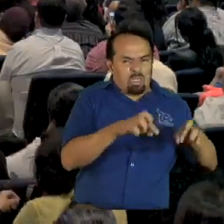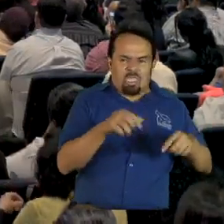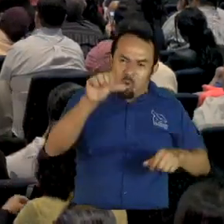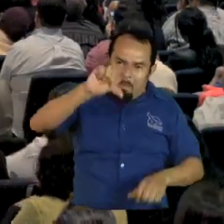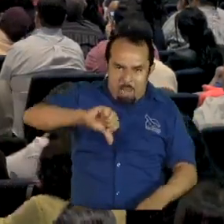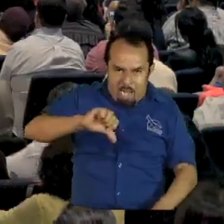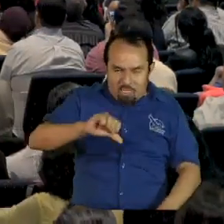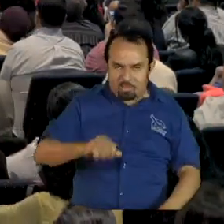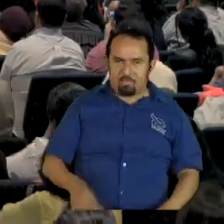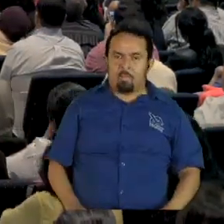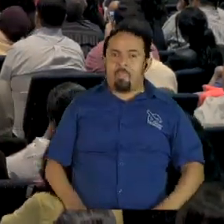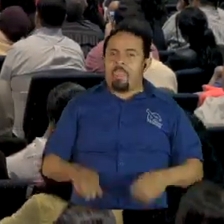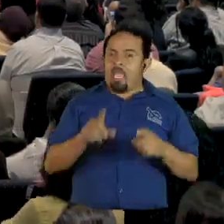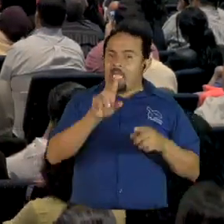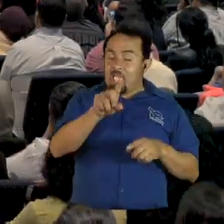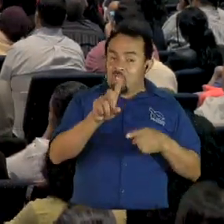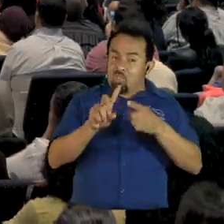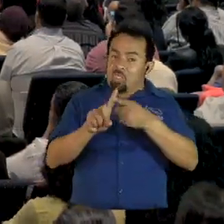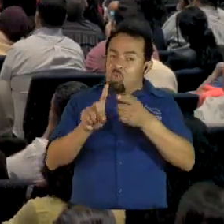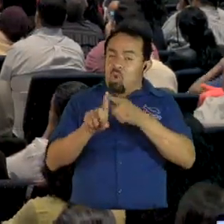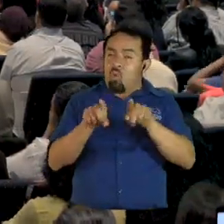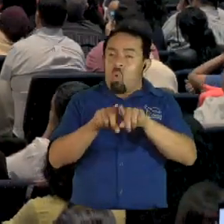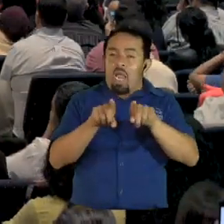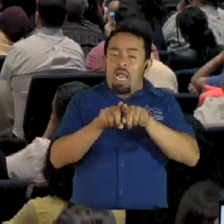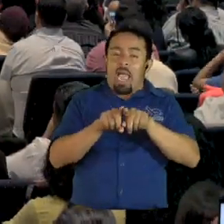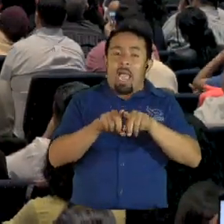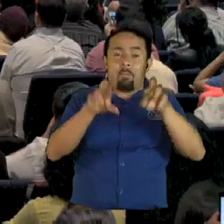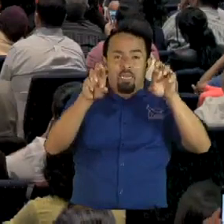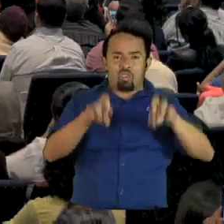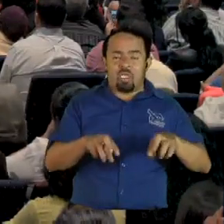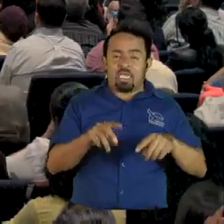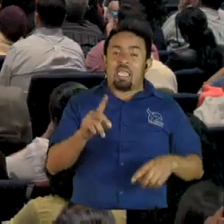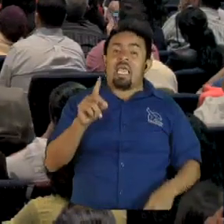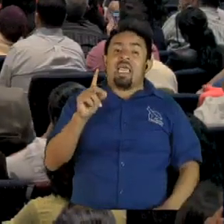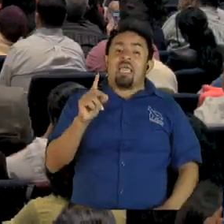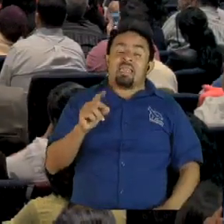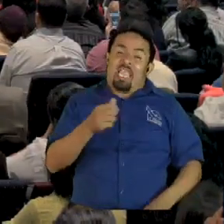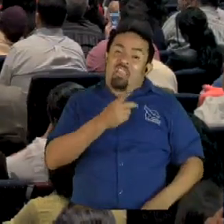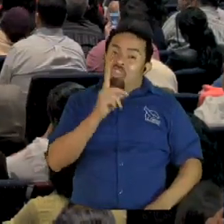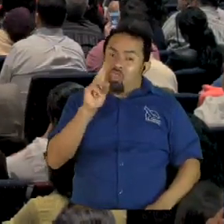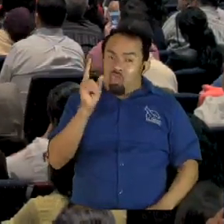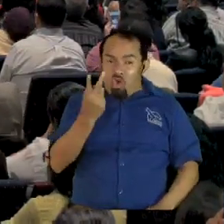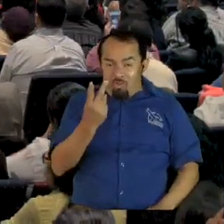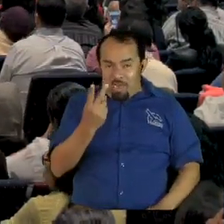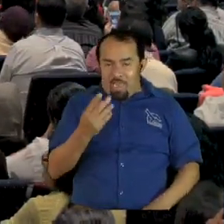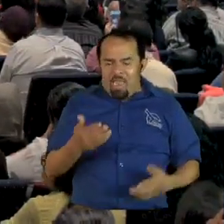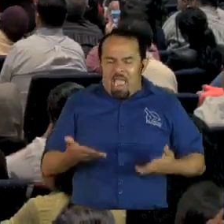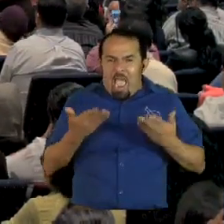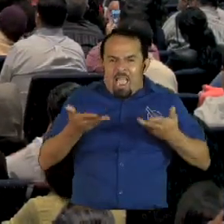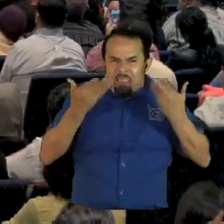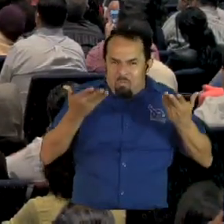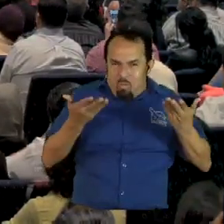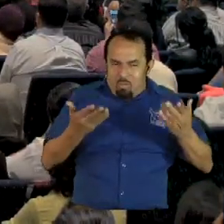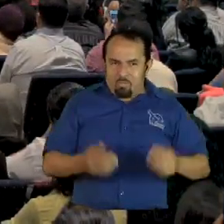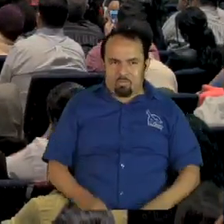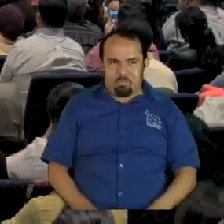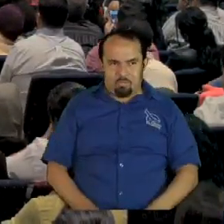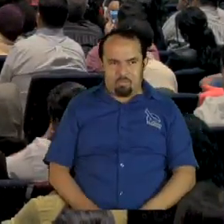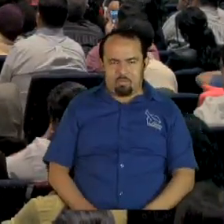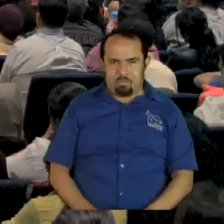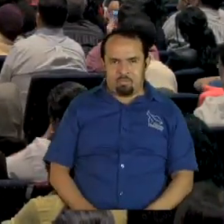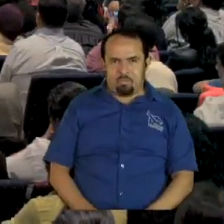voy a redundar, pero el tener doble ánimo representa entonces una de las dolencias de ese